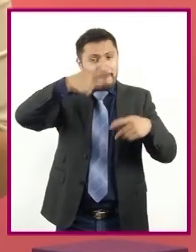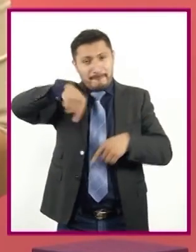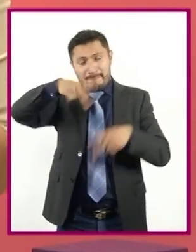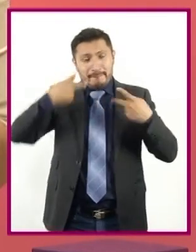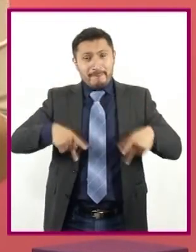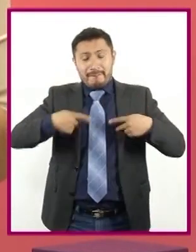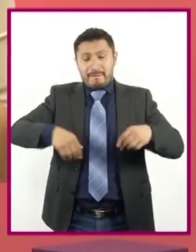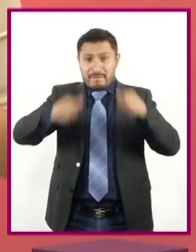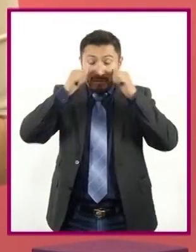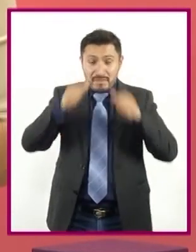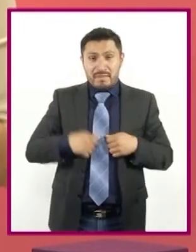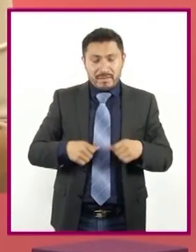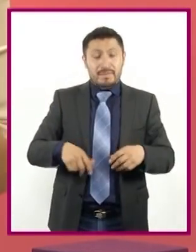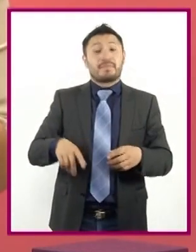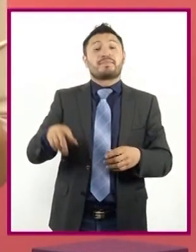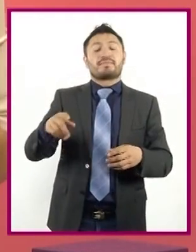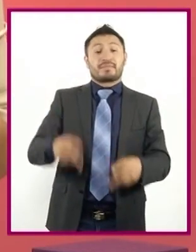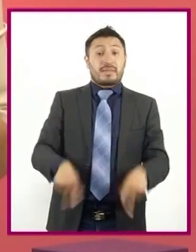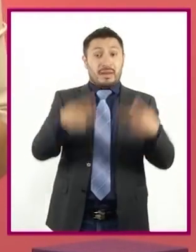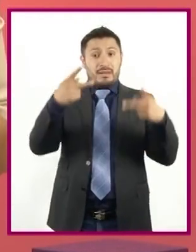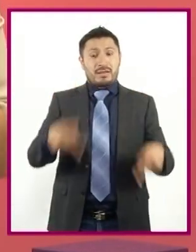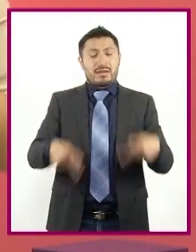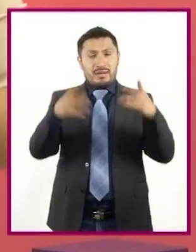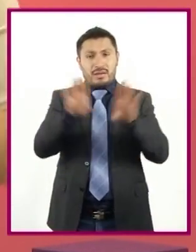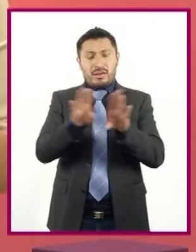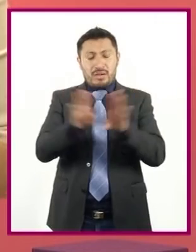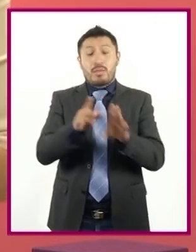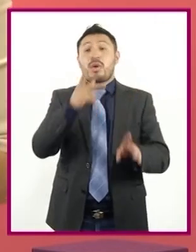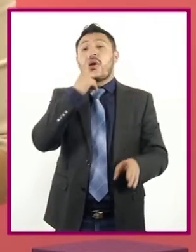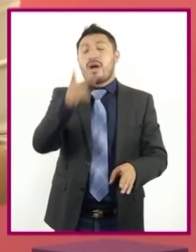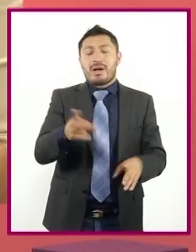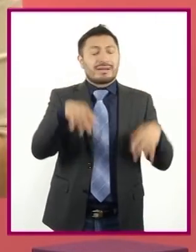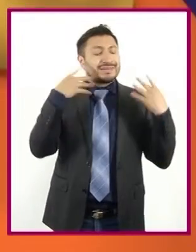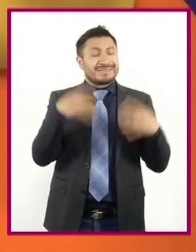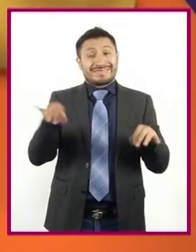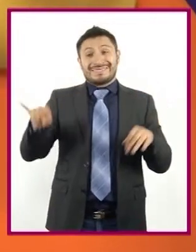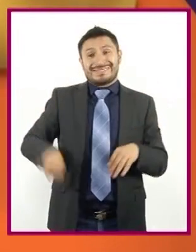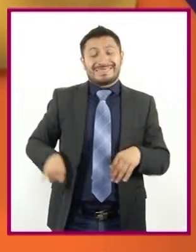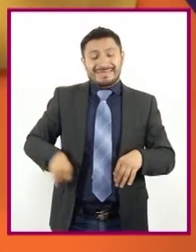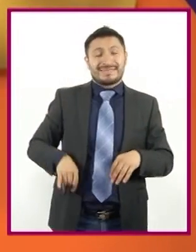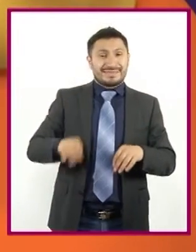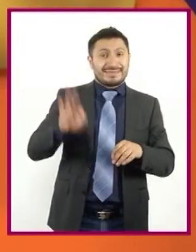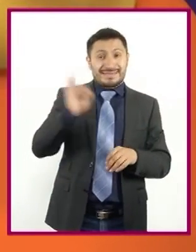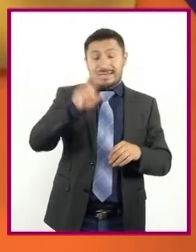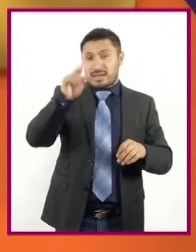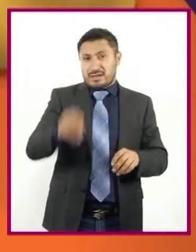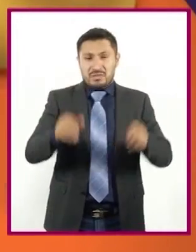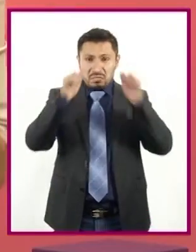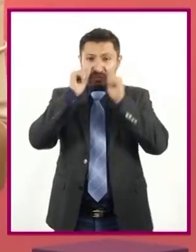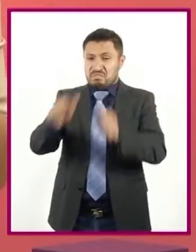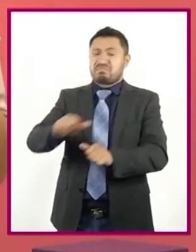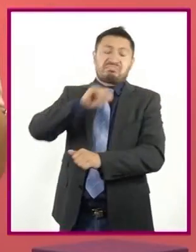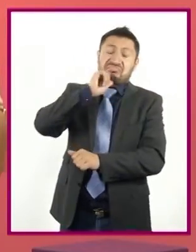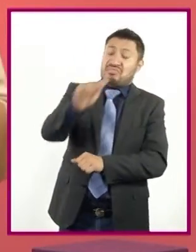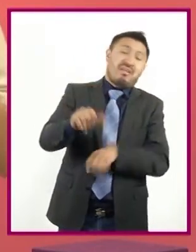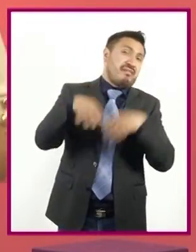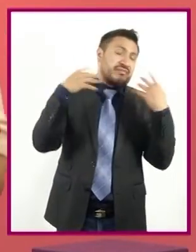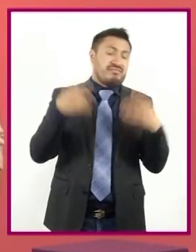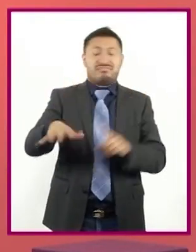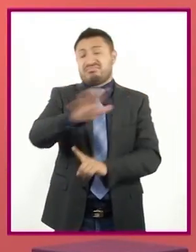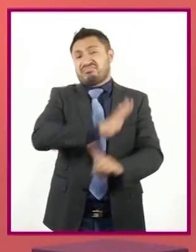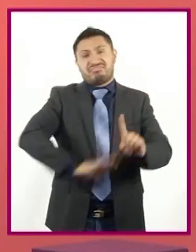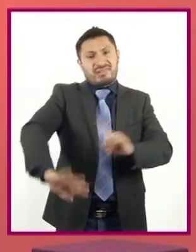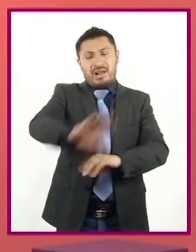clientes, los vendedores utilizan frases muy atractivas. De otra manera, nadie les prestaría atención en medio de un